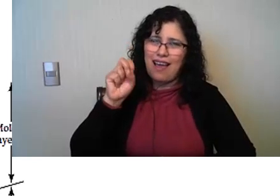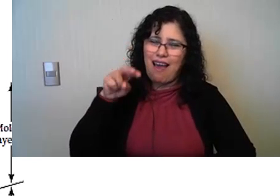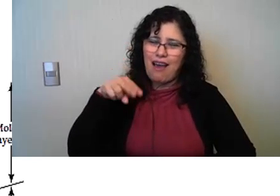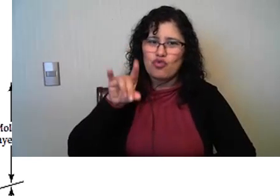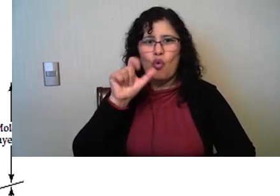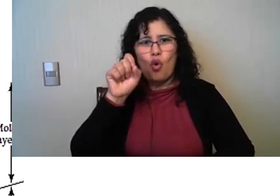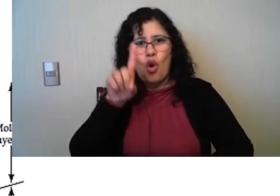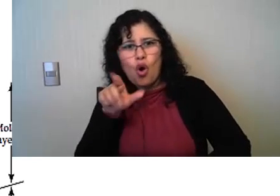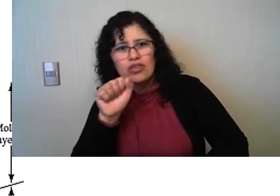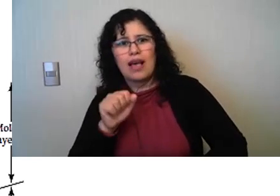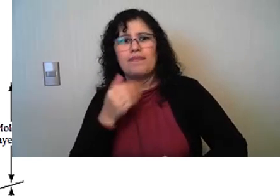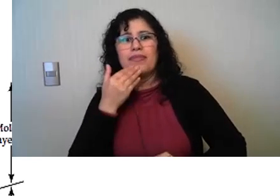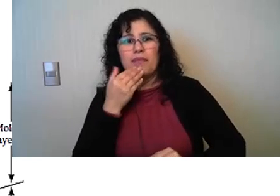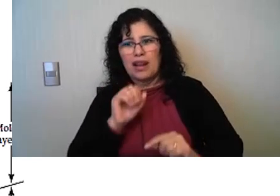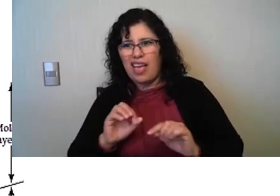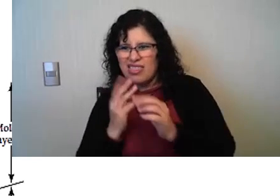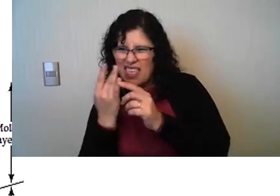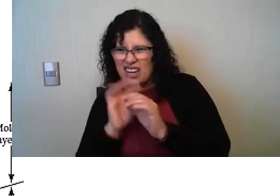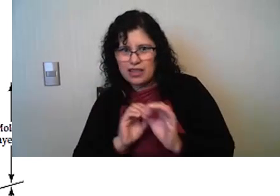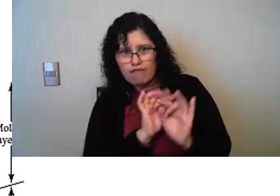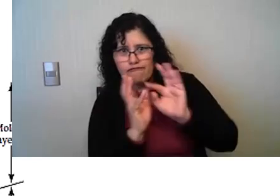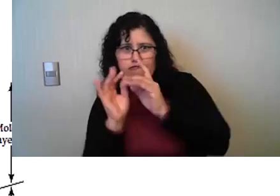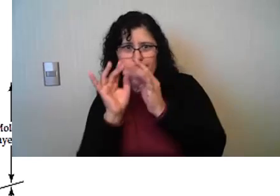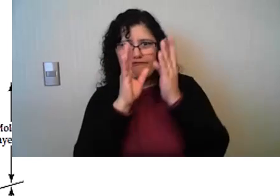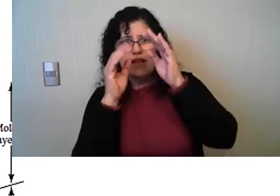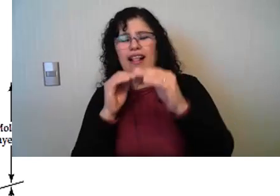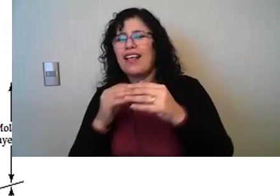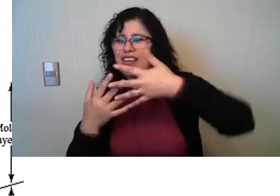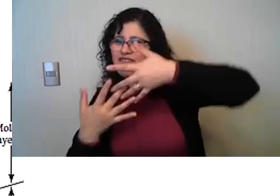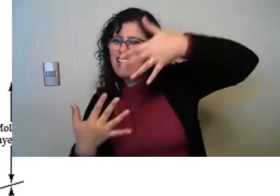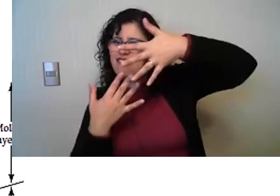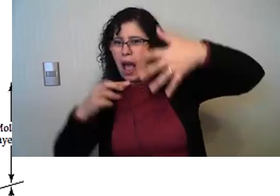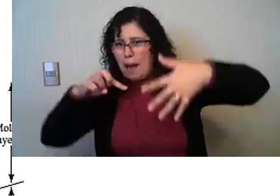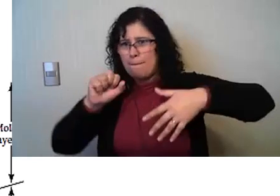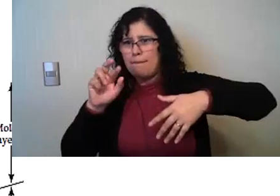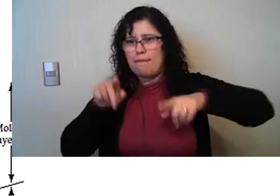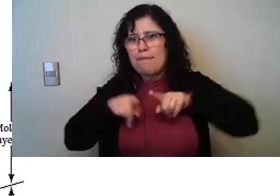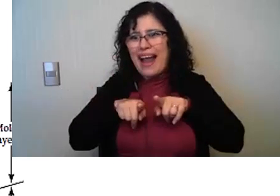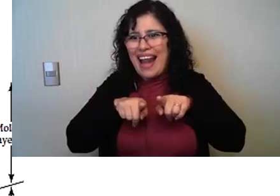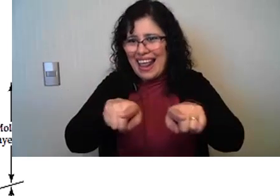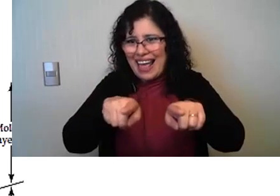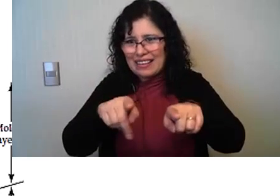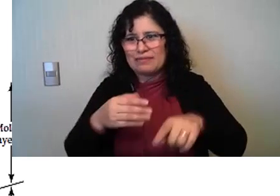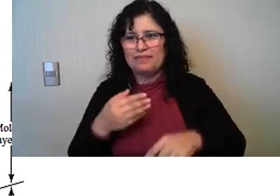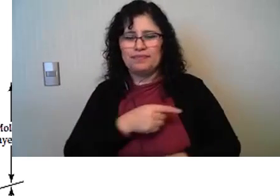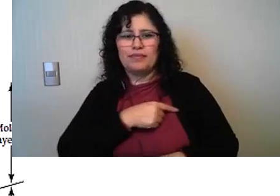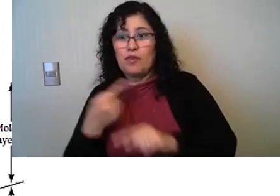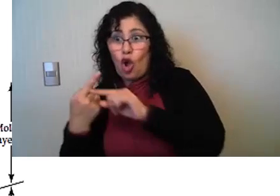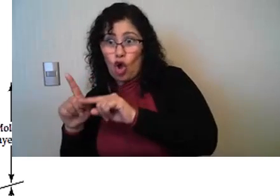la célula de Purkinje, formando lo que van a conocer como fibras paralelas. Y aquí están las fibras